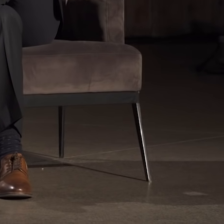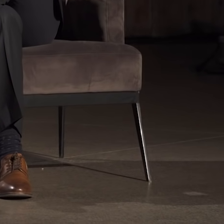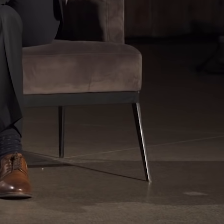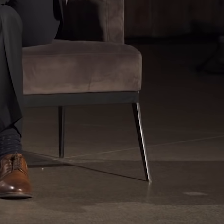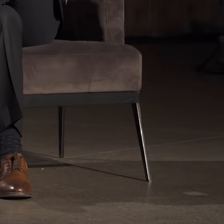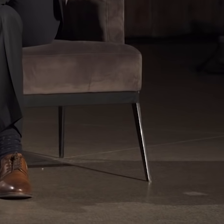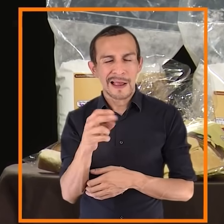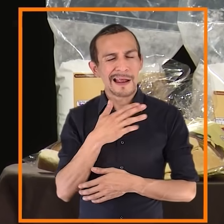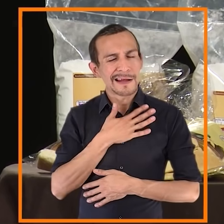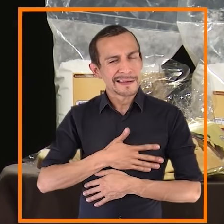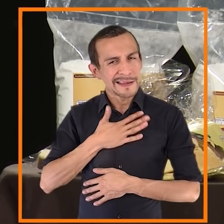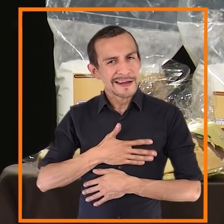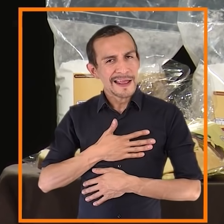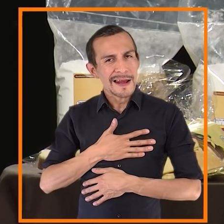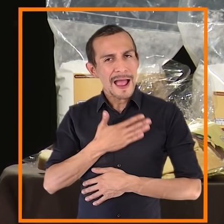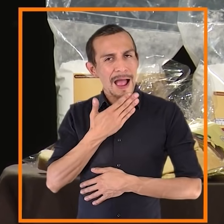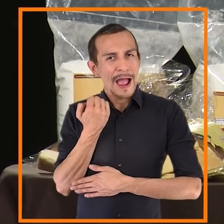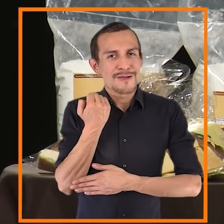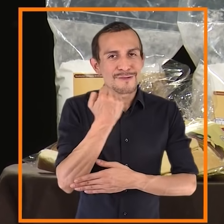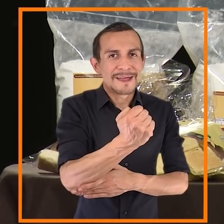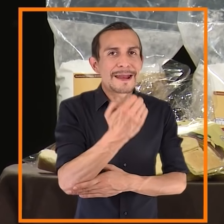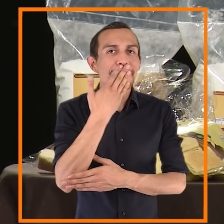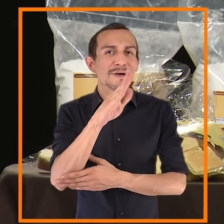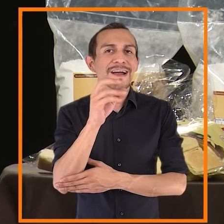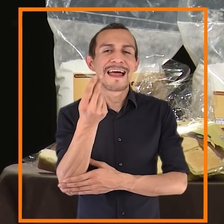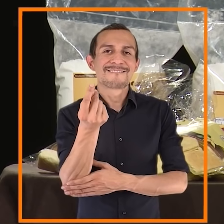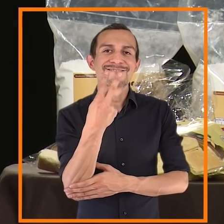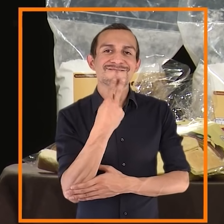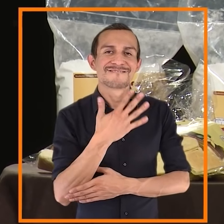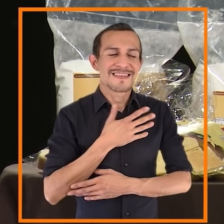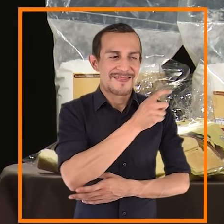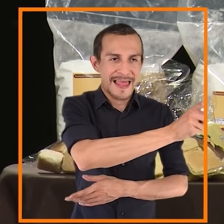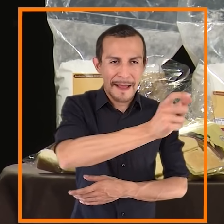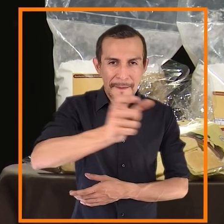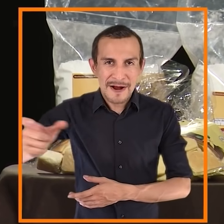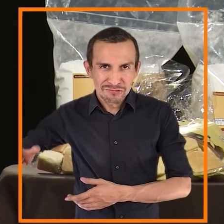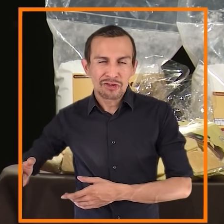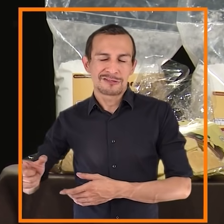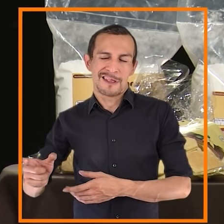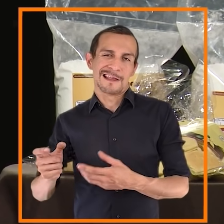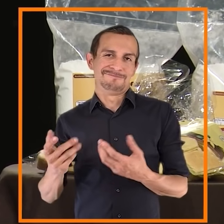el querer ayudar a mejorar la calidad de vida de las personas,